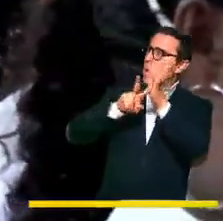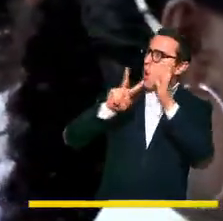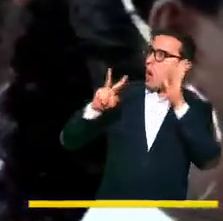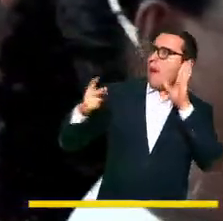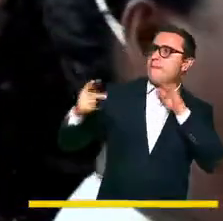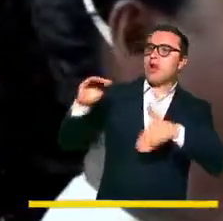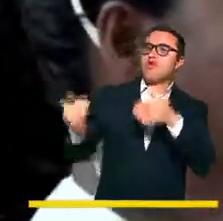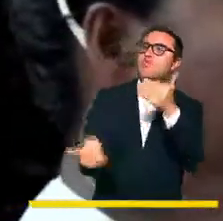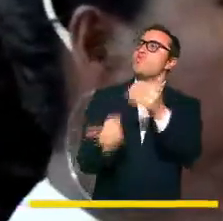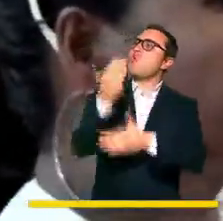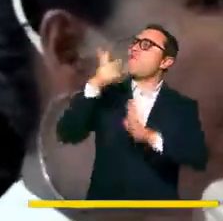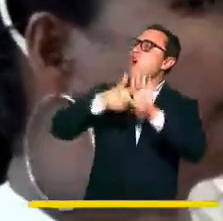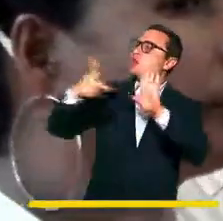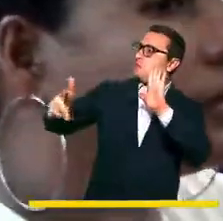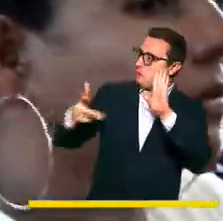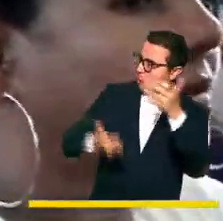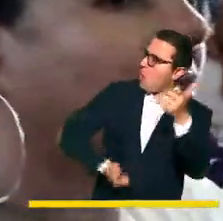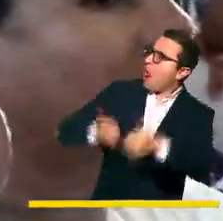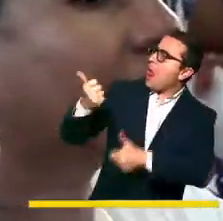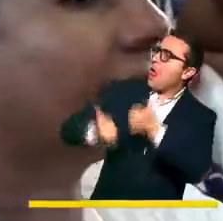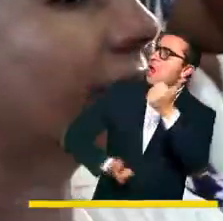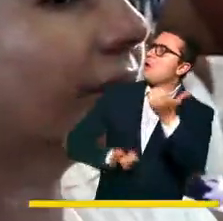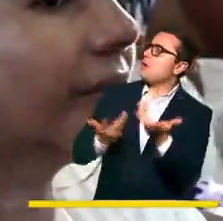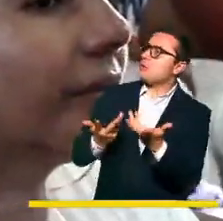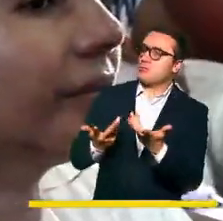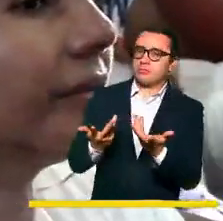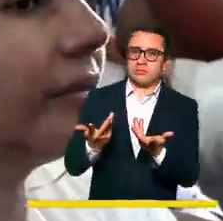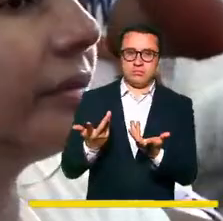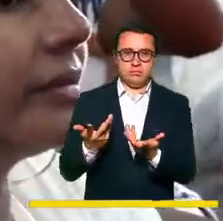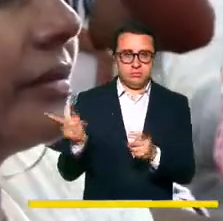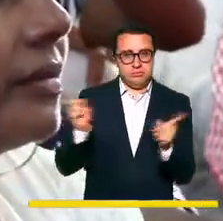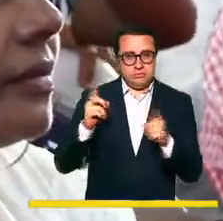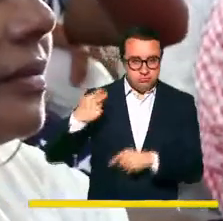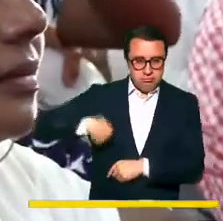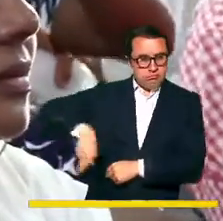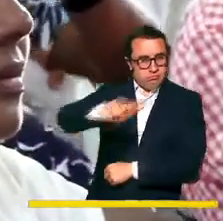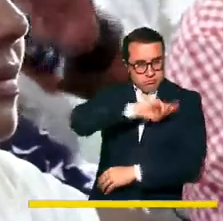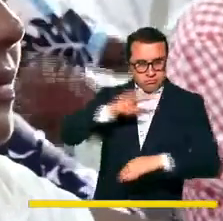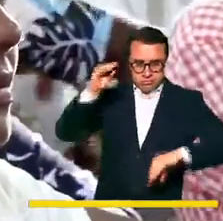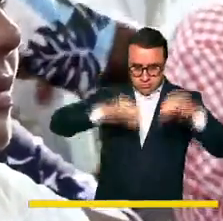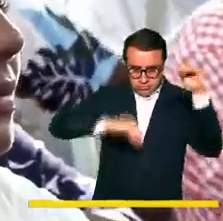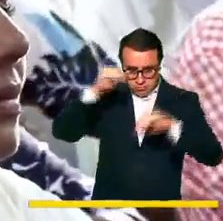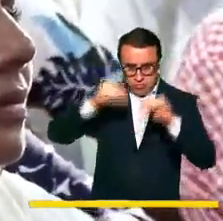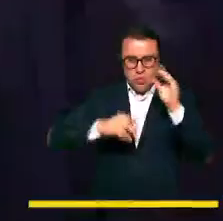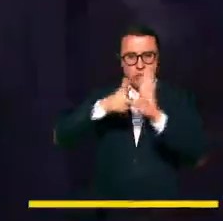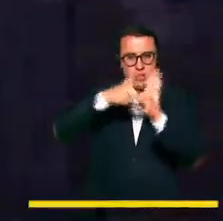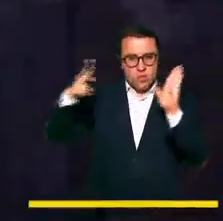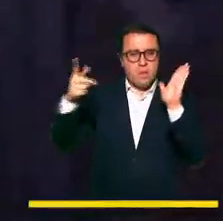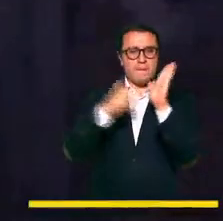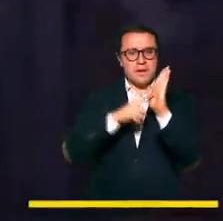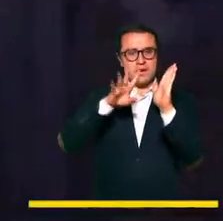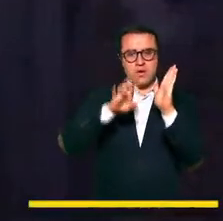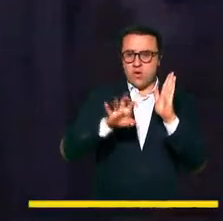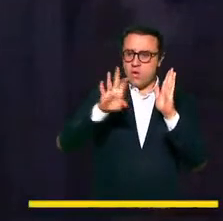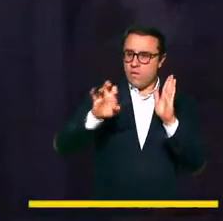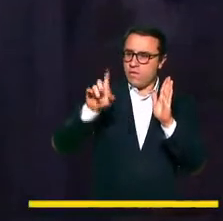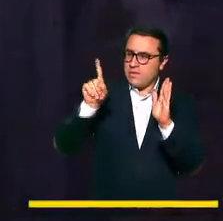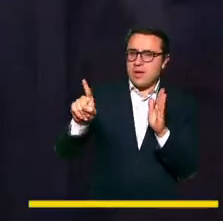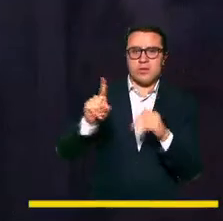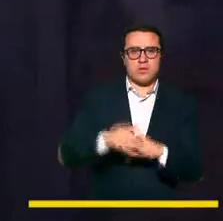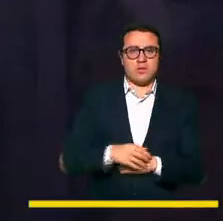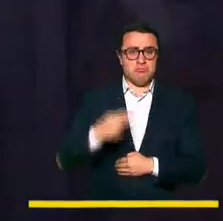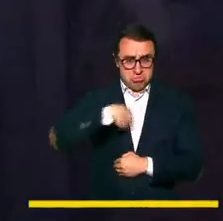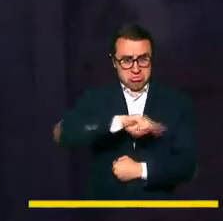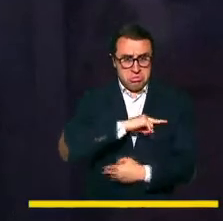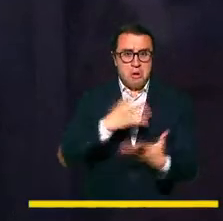por otra? ¿Por cuál? No, pues la constitución del 91 la hicimos nosotros. Yo no veo que queramos